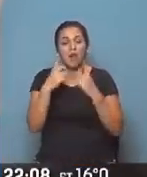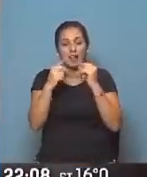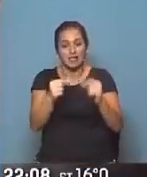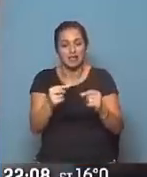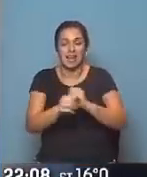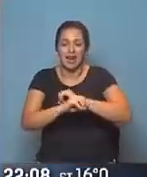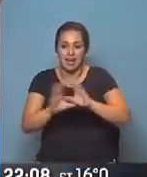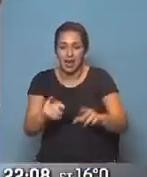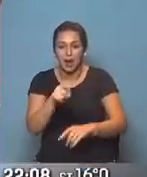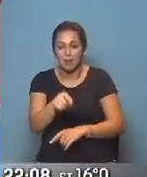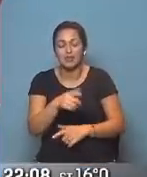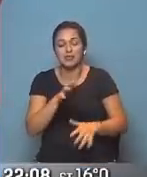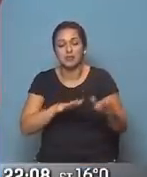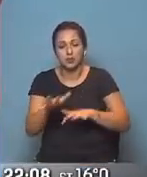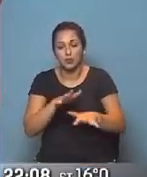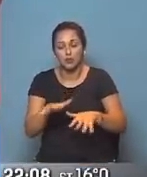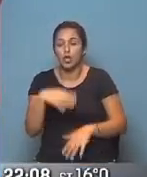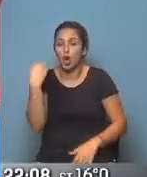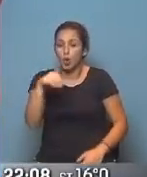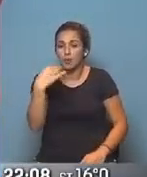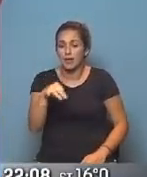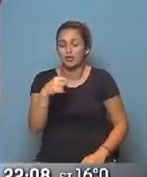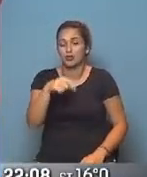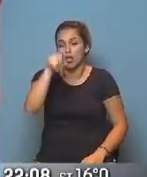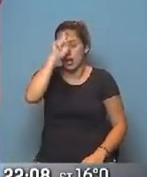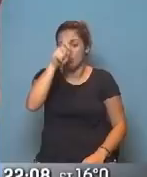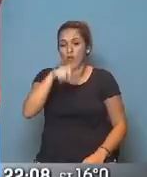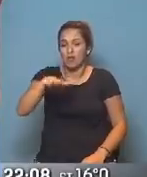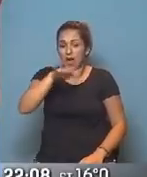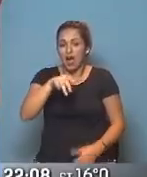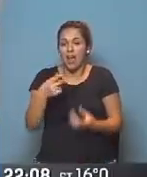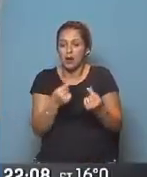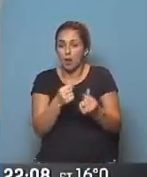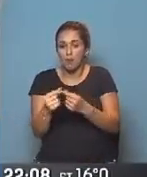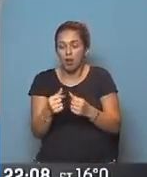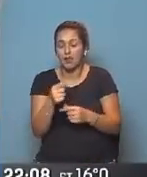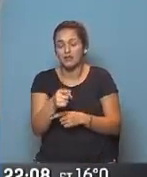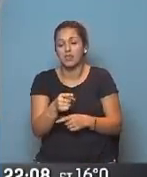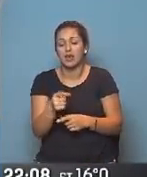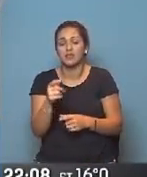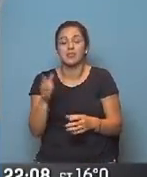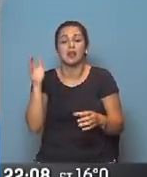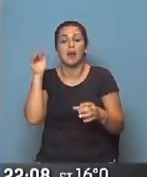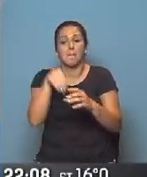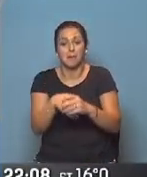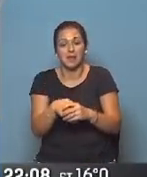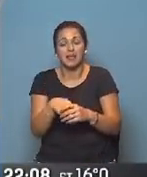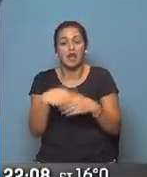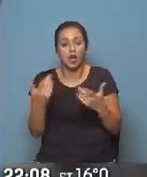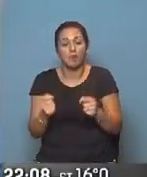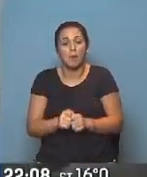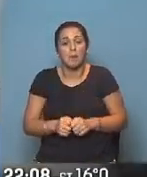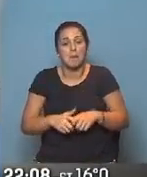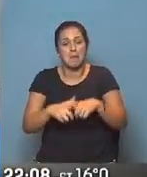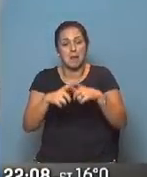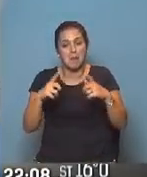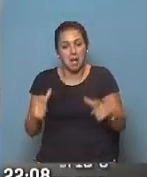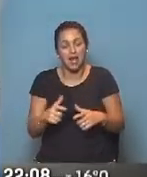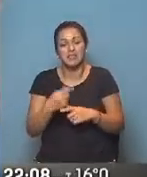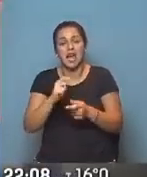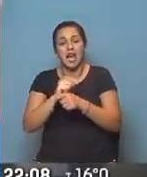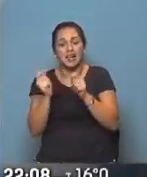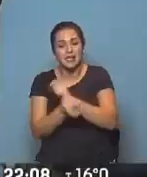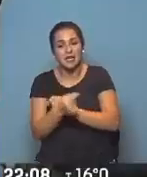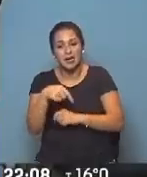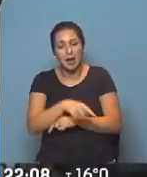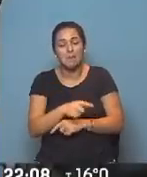situación obligó a las autoridades monetarias turcas a intervenir y lo hicieron ampliando la liquidez, modificando las exigencias